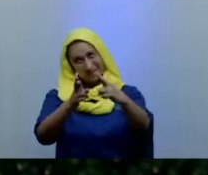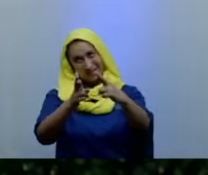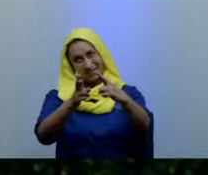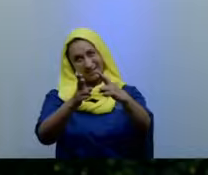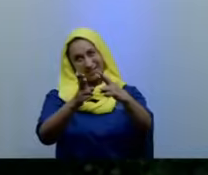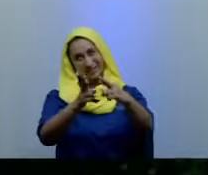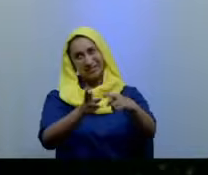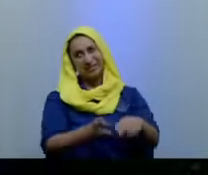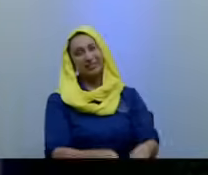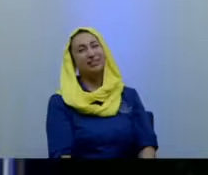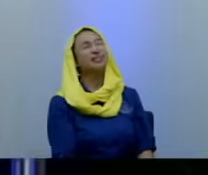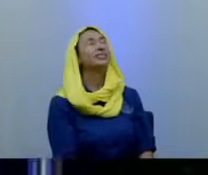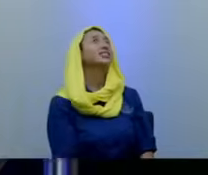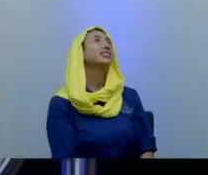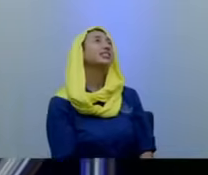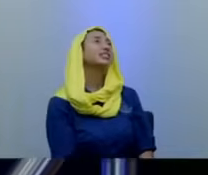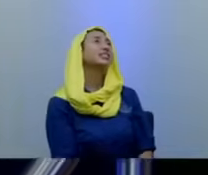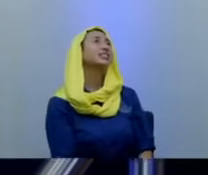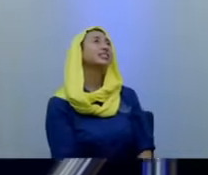las